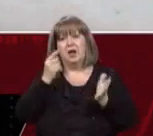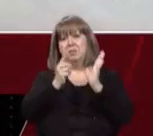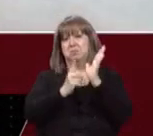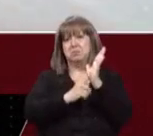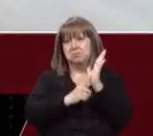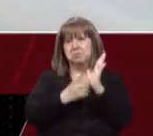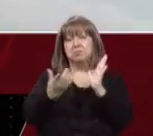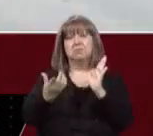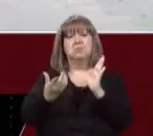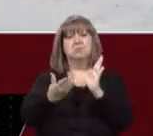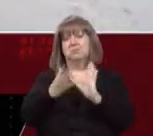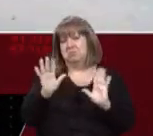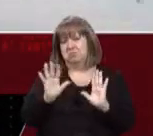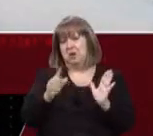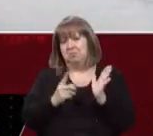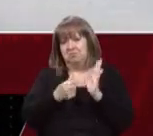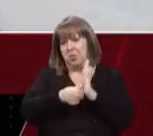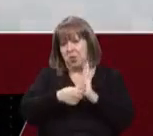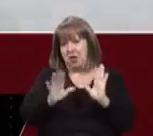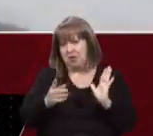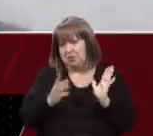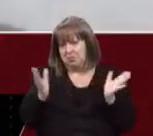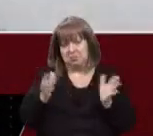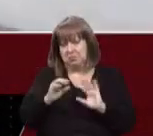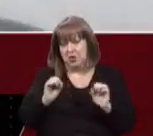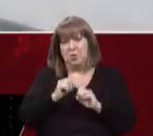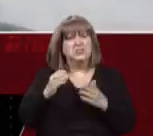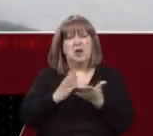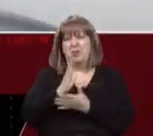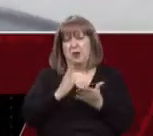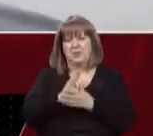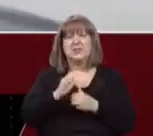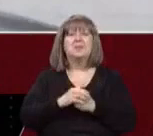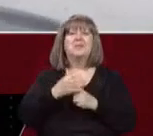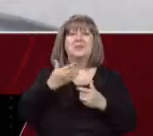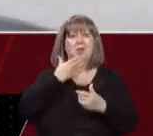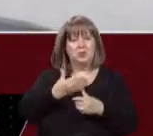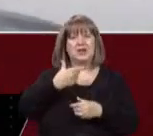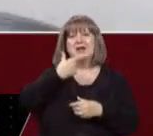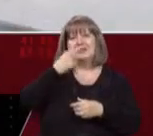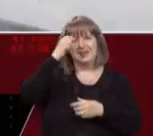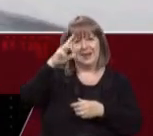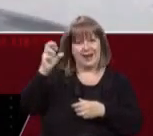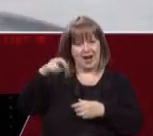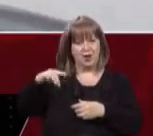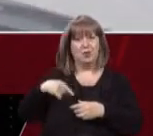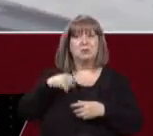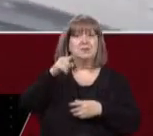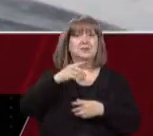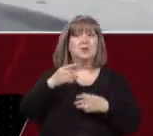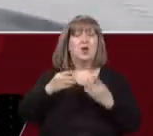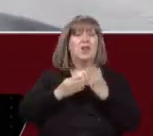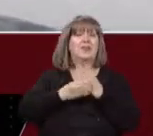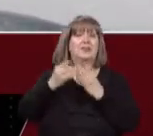requisitos documentales es muy claro Muchas gracias Hasta luego que tenga un buen día bien Juan Manuel Serrano es el delegado de migraciones en Mendoza entonces